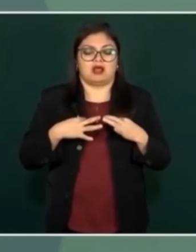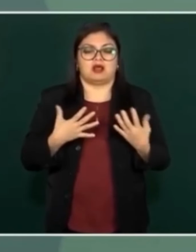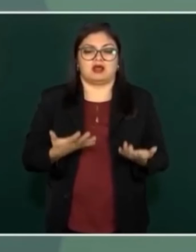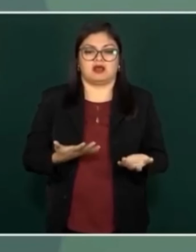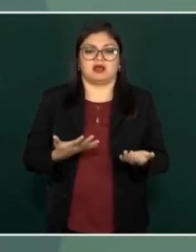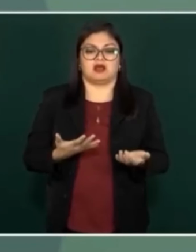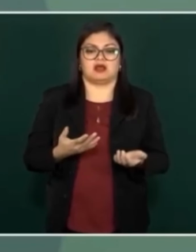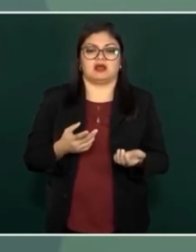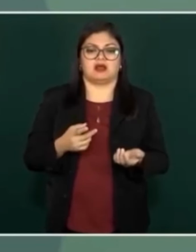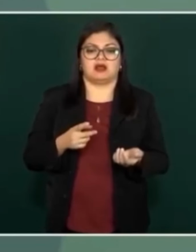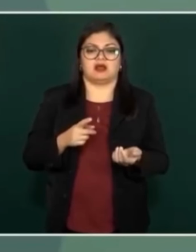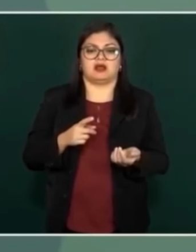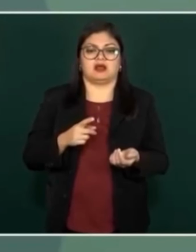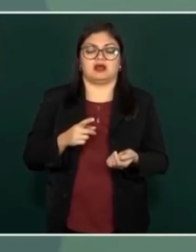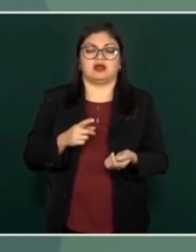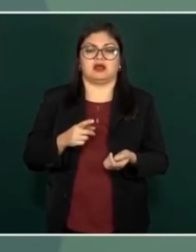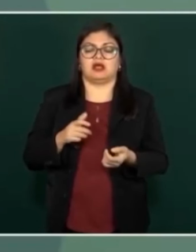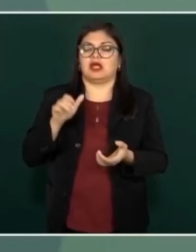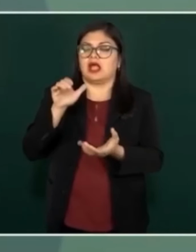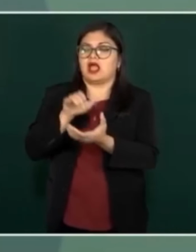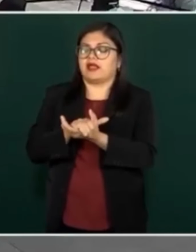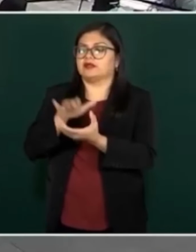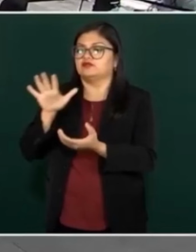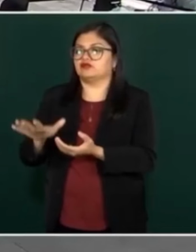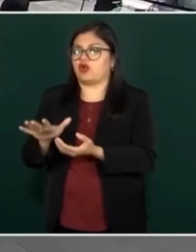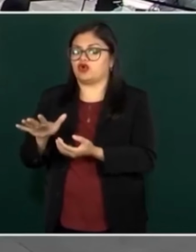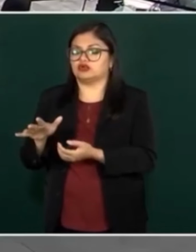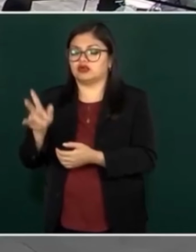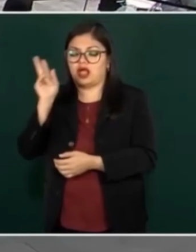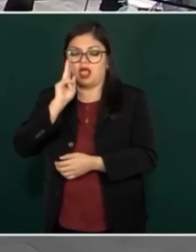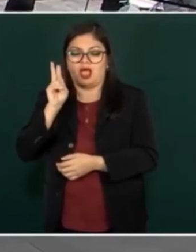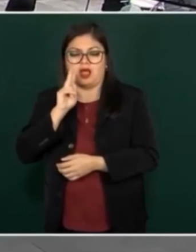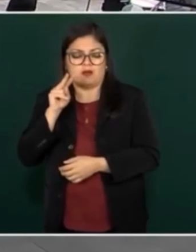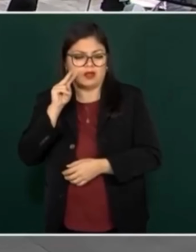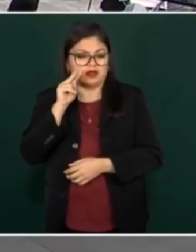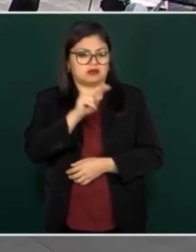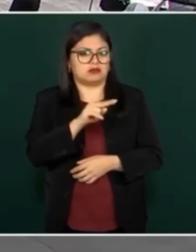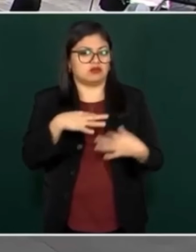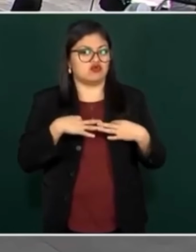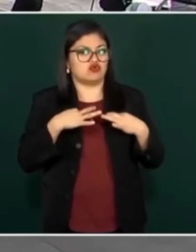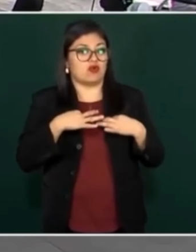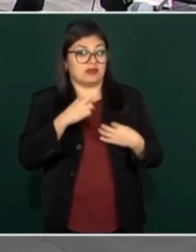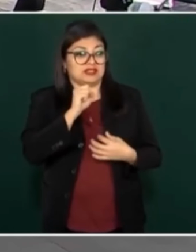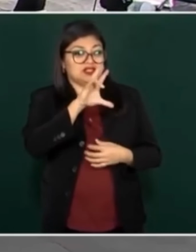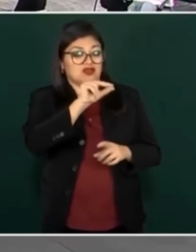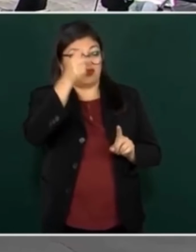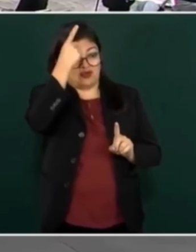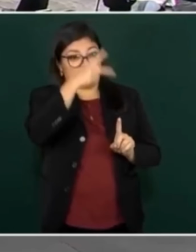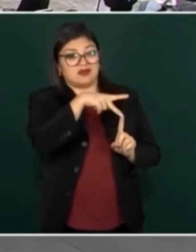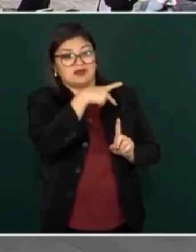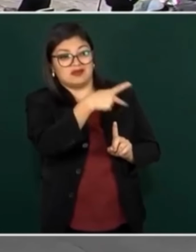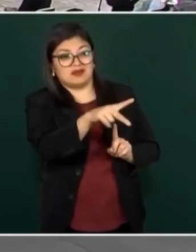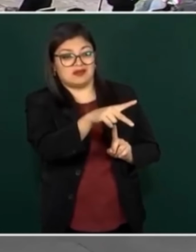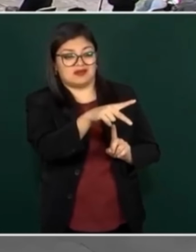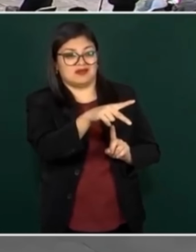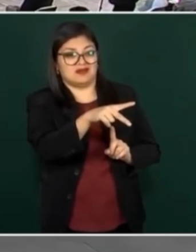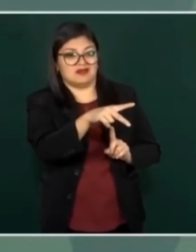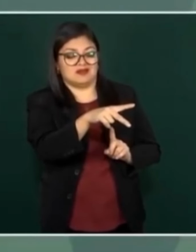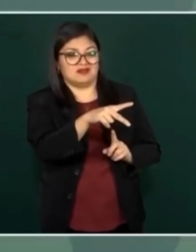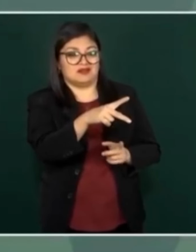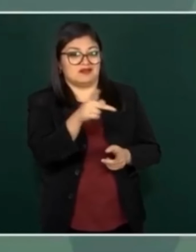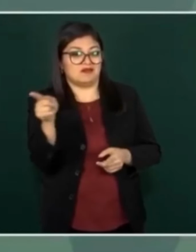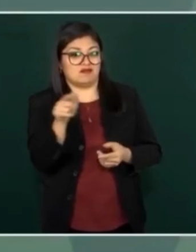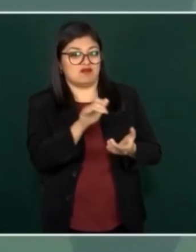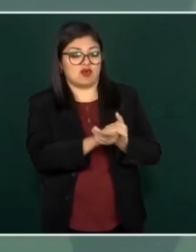ella nos ha, su esposa nos ha ayudado a identificar si eran o no de la ropa de